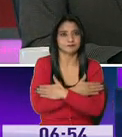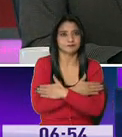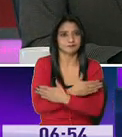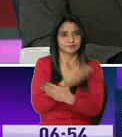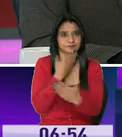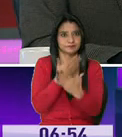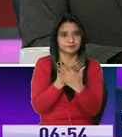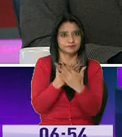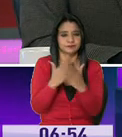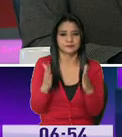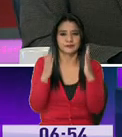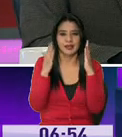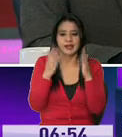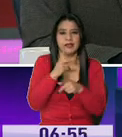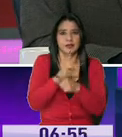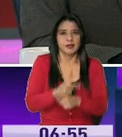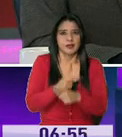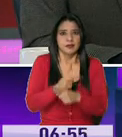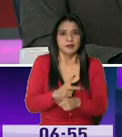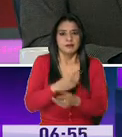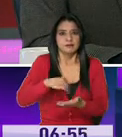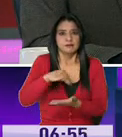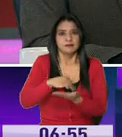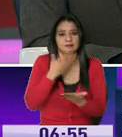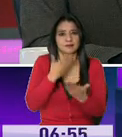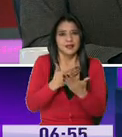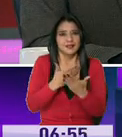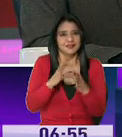sanidad, una emergencia sanitaria. Este no es el momento para que